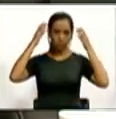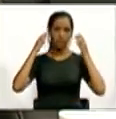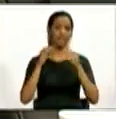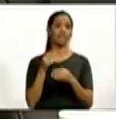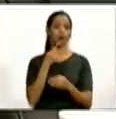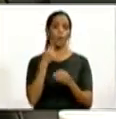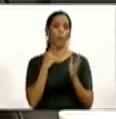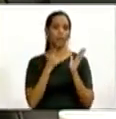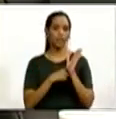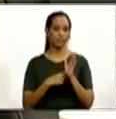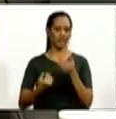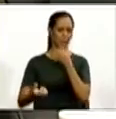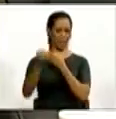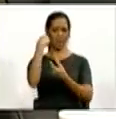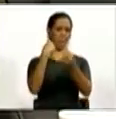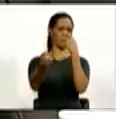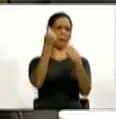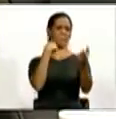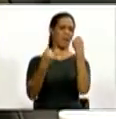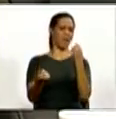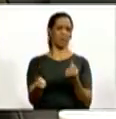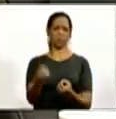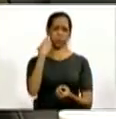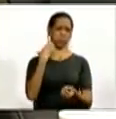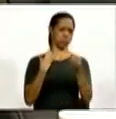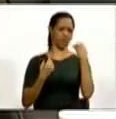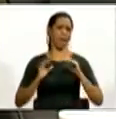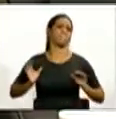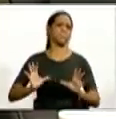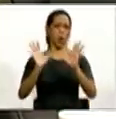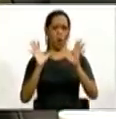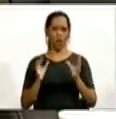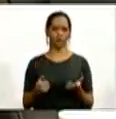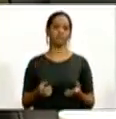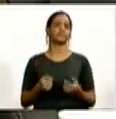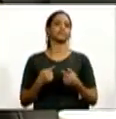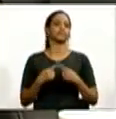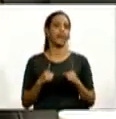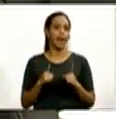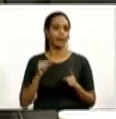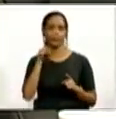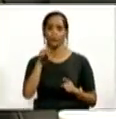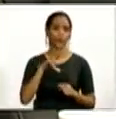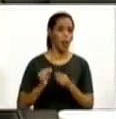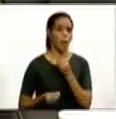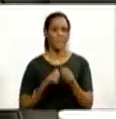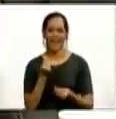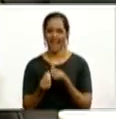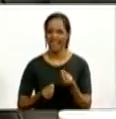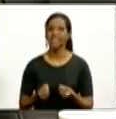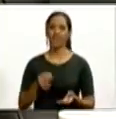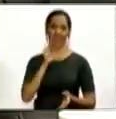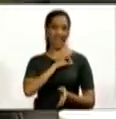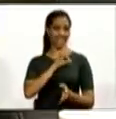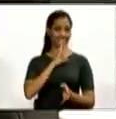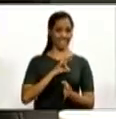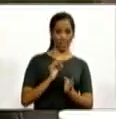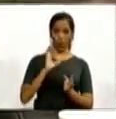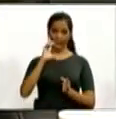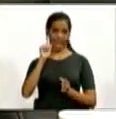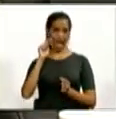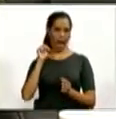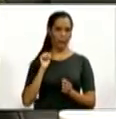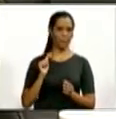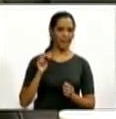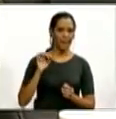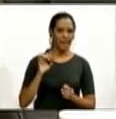cumpliendo y van a aguantar insultos, escupitazos, empujones, mentadas de madre. Pero tú no le das eso a la señora Carmen,